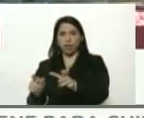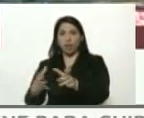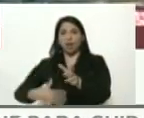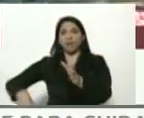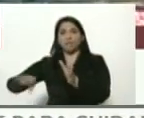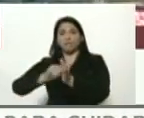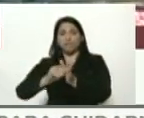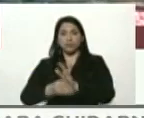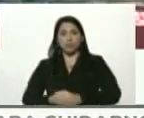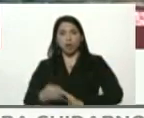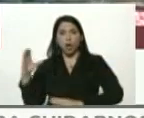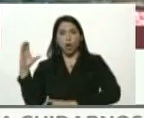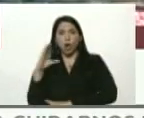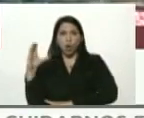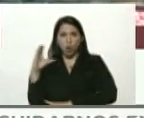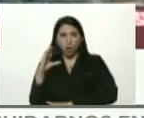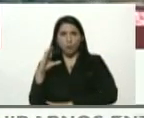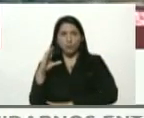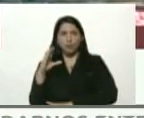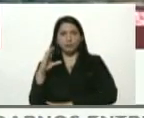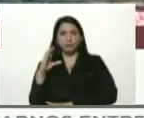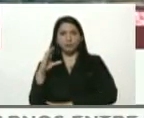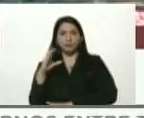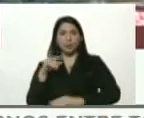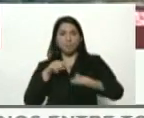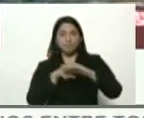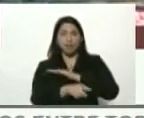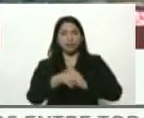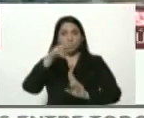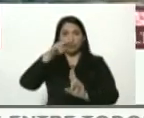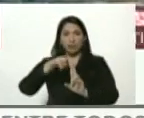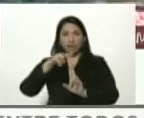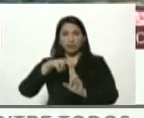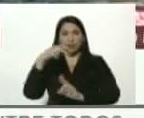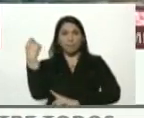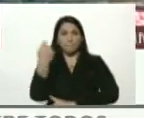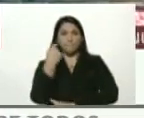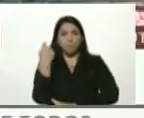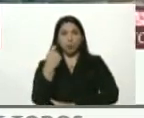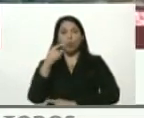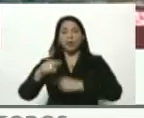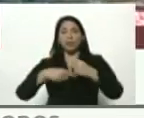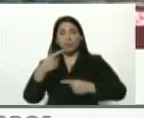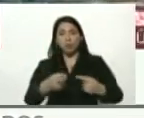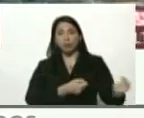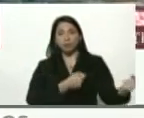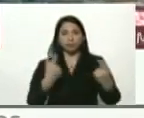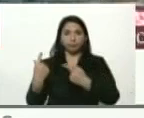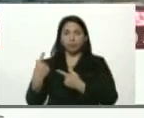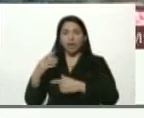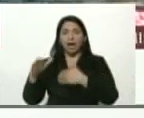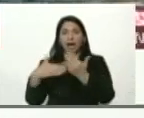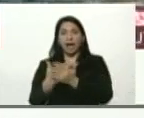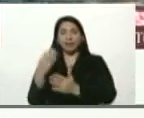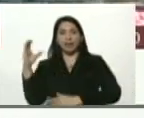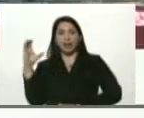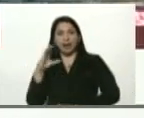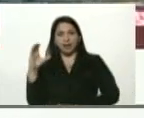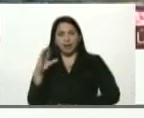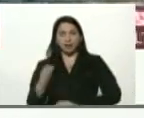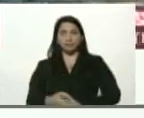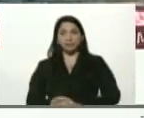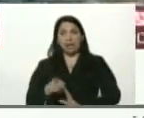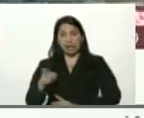regresaron de Colombia por el PASI de Táchira y de Apure, que luego fueron trasladados al Distrito Capital.